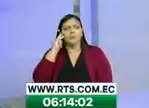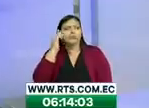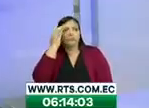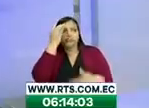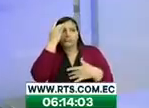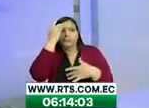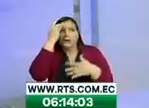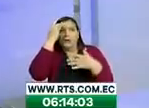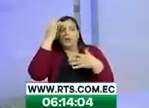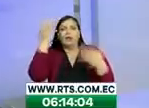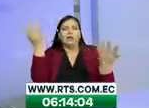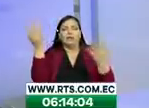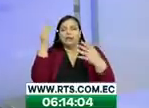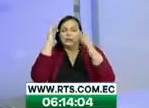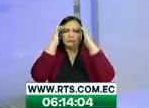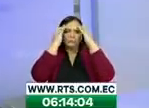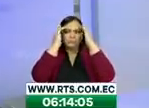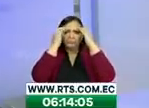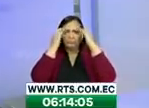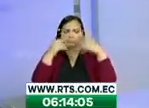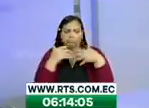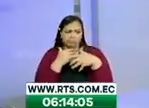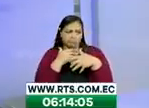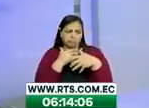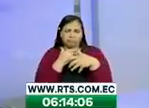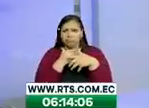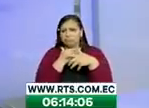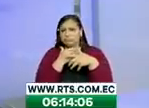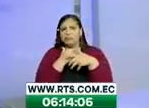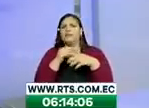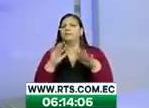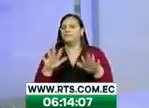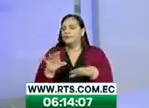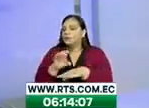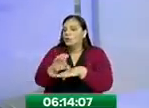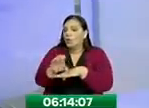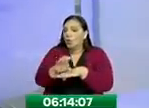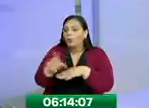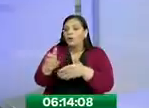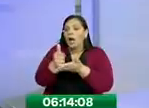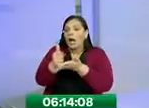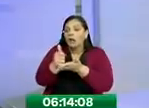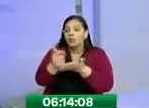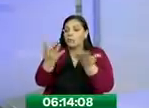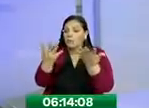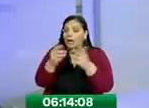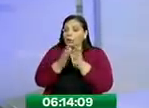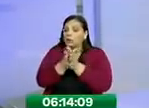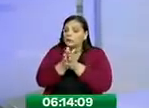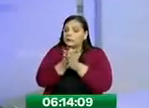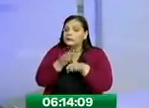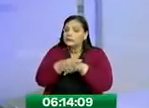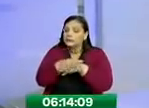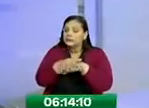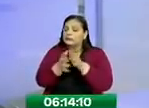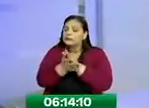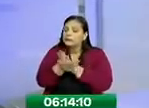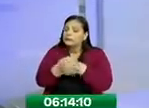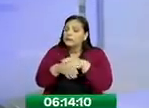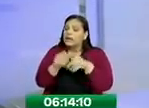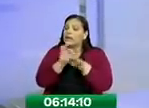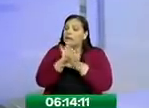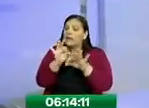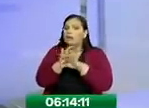así con mucho miedo. Hay que explicarles bien cómo es el asunto y qué es lo que podría pasar y cómo prevenir, que es lo, ante todo,